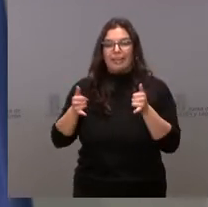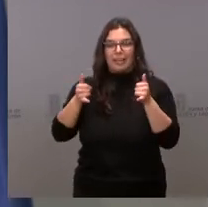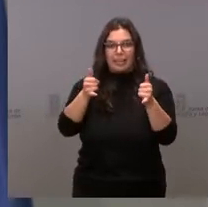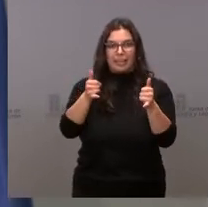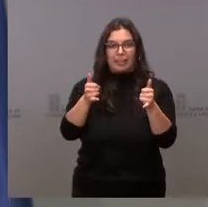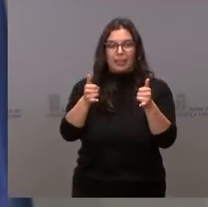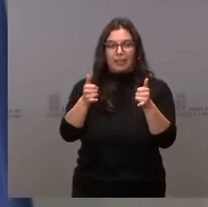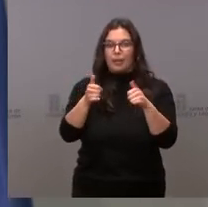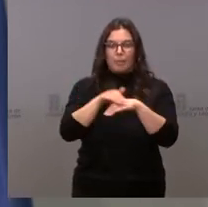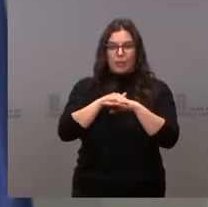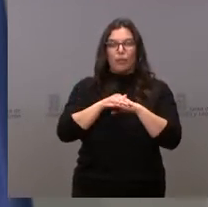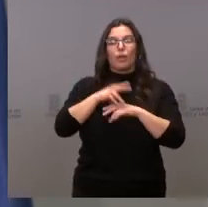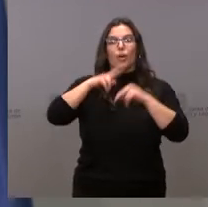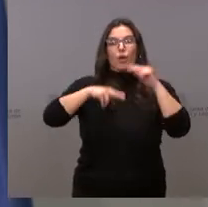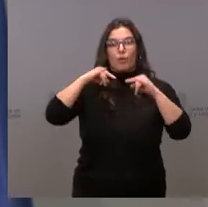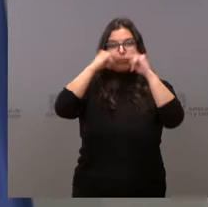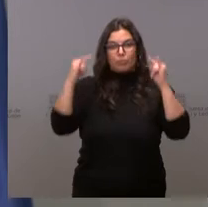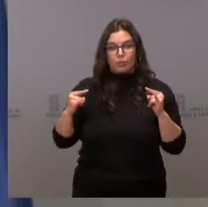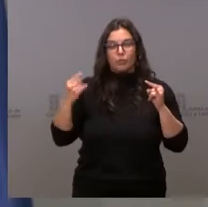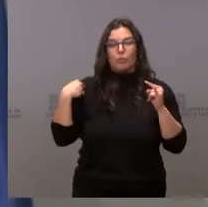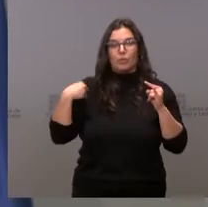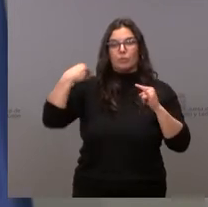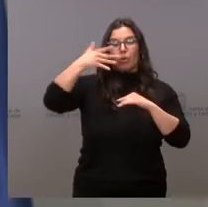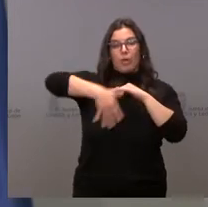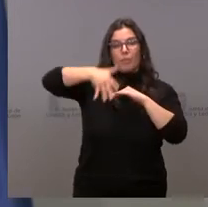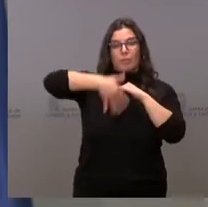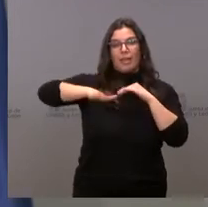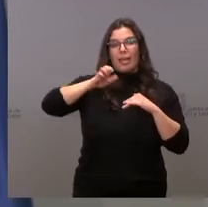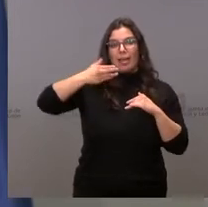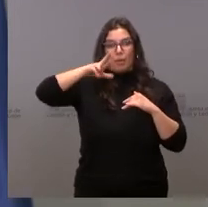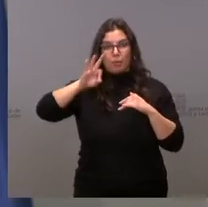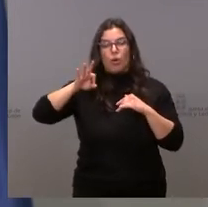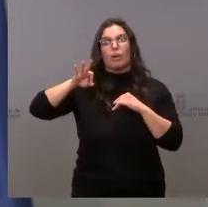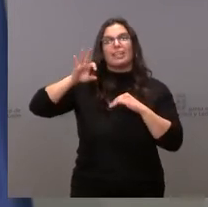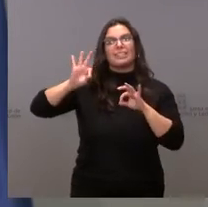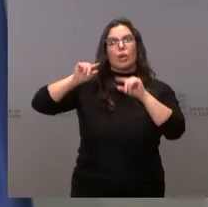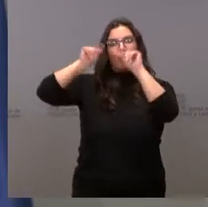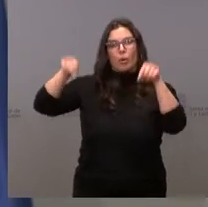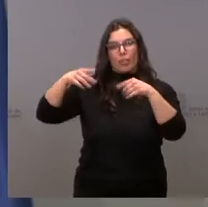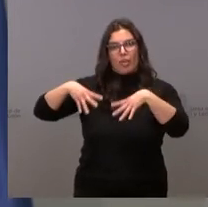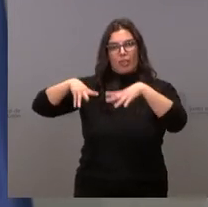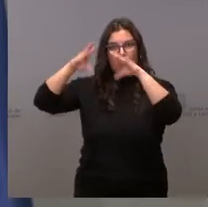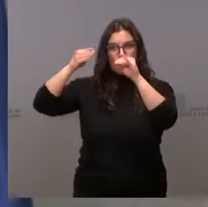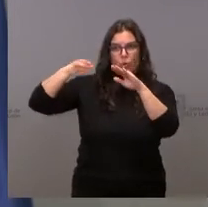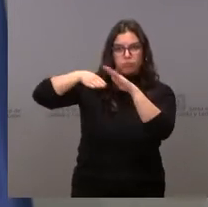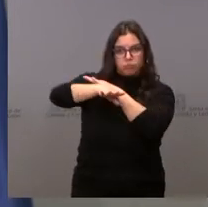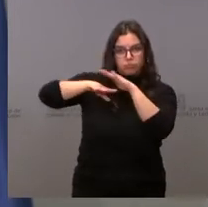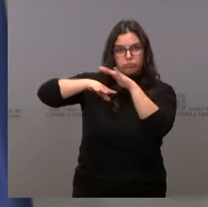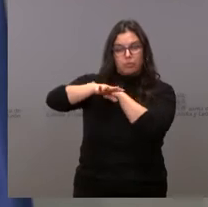se contratan las obras del puente sobre el embalse del ebro y su acceso en la provincia de burgos por importe de